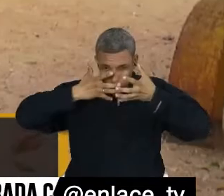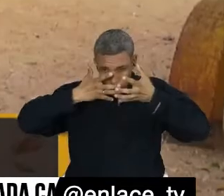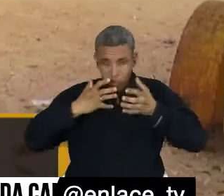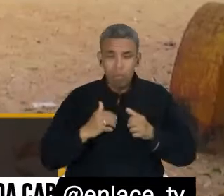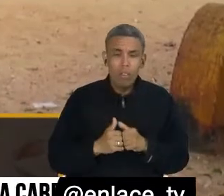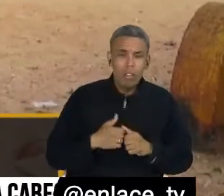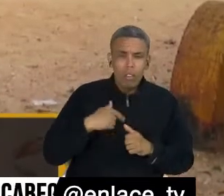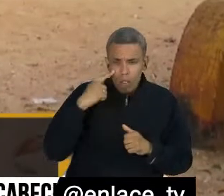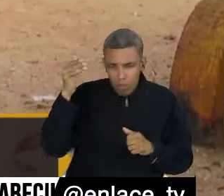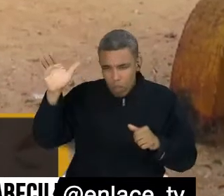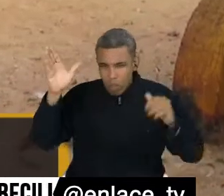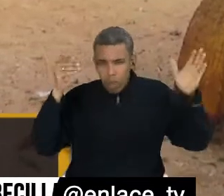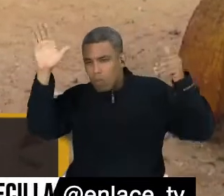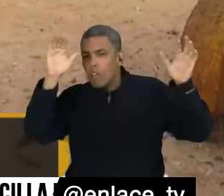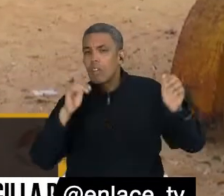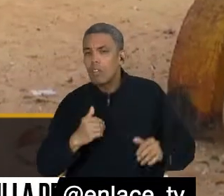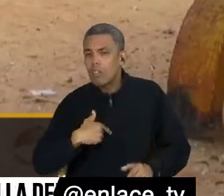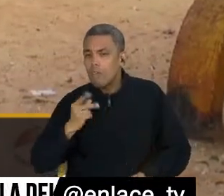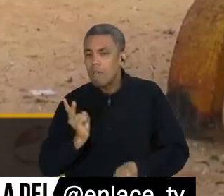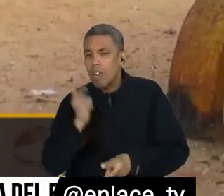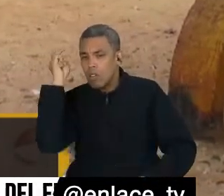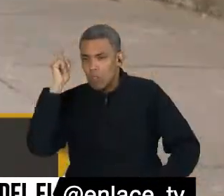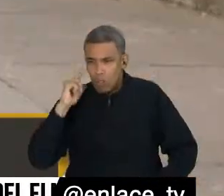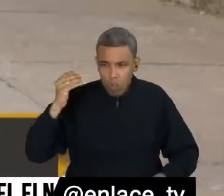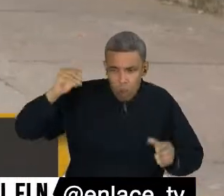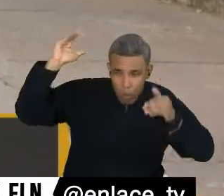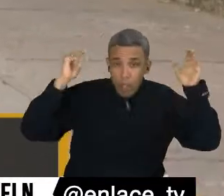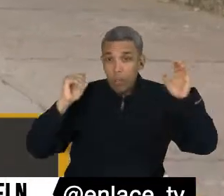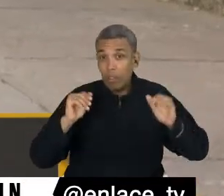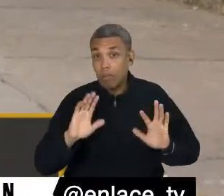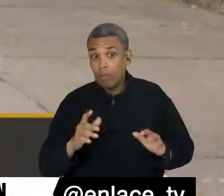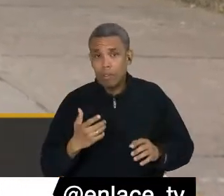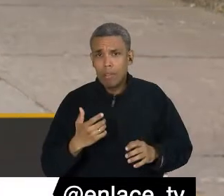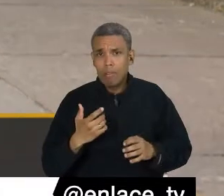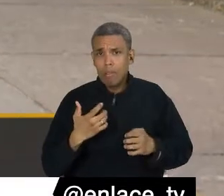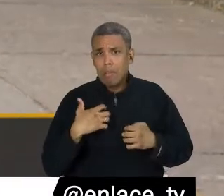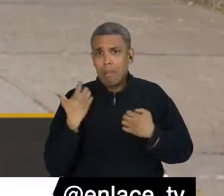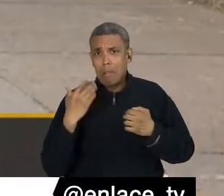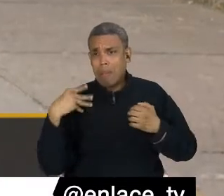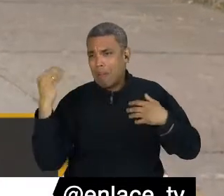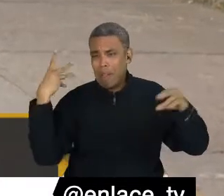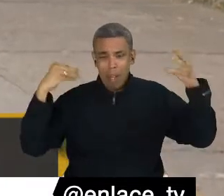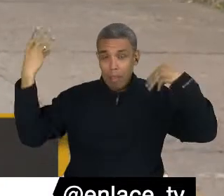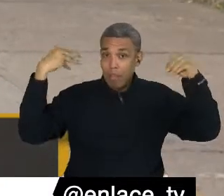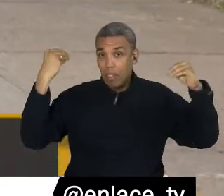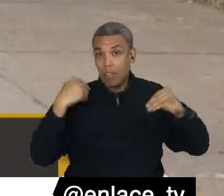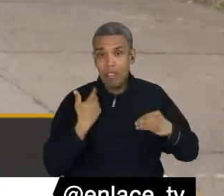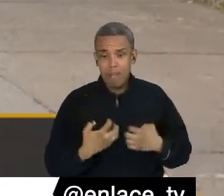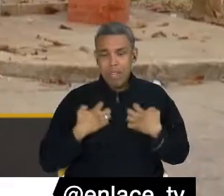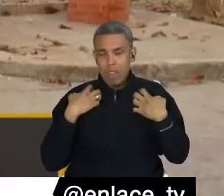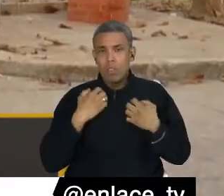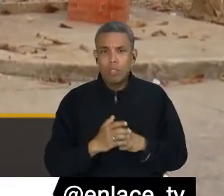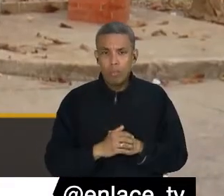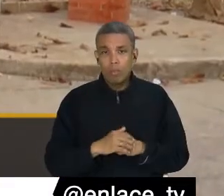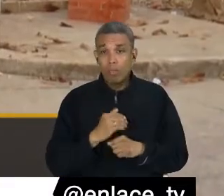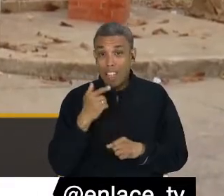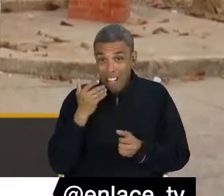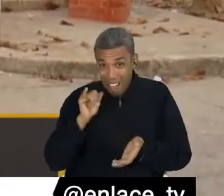raro iba a suceder. Esto lo pusimos en conocimiento de la opinión pública y la misma Policía Nacional. Lamentablemente desde ahí se ha